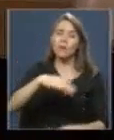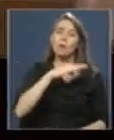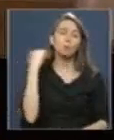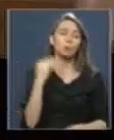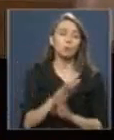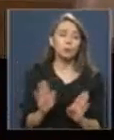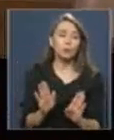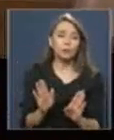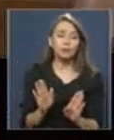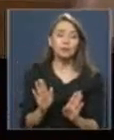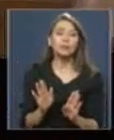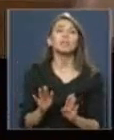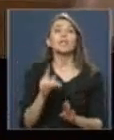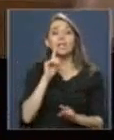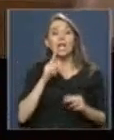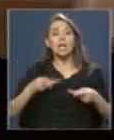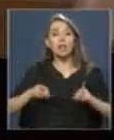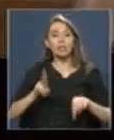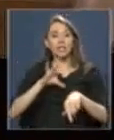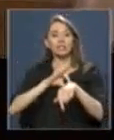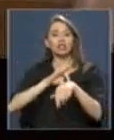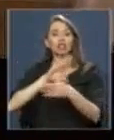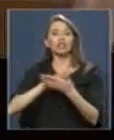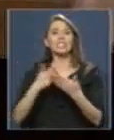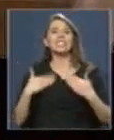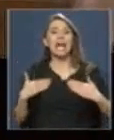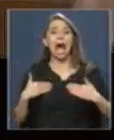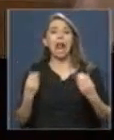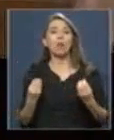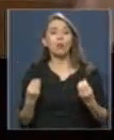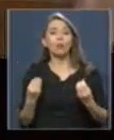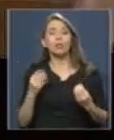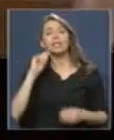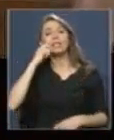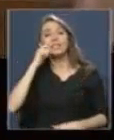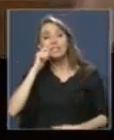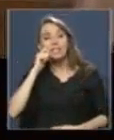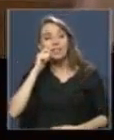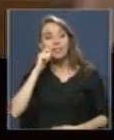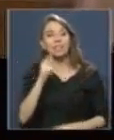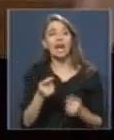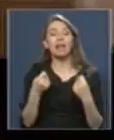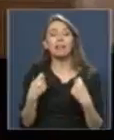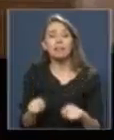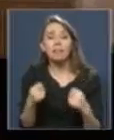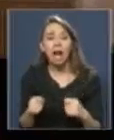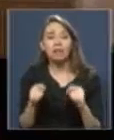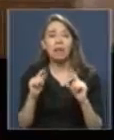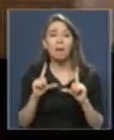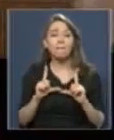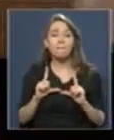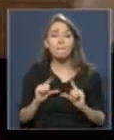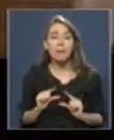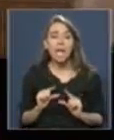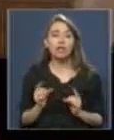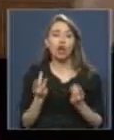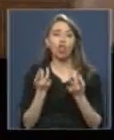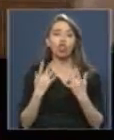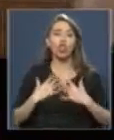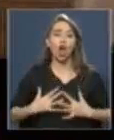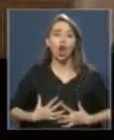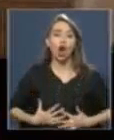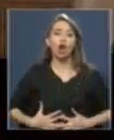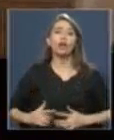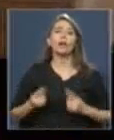que el derecho a la salud signifique a lo menos el intento de disminuir el dolor y de disminuir el